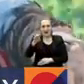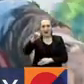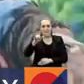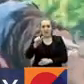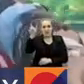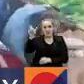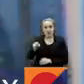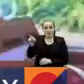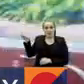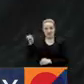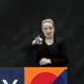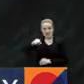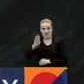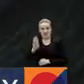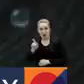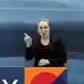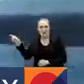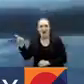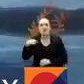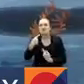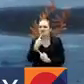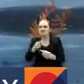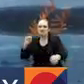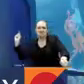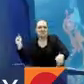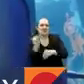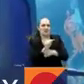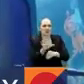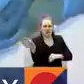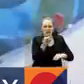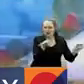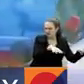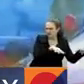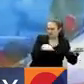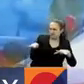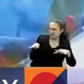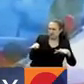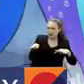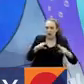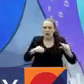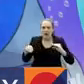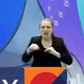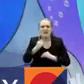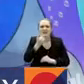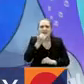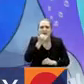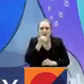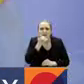esas palabras se convirtieron en polémica. Más adelante les contamos en qué va este tema.